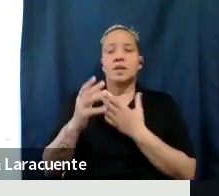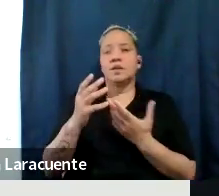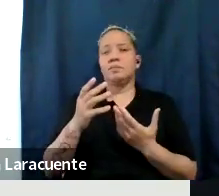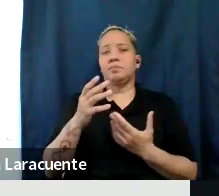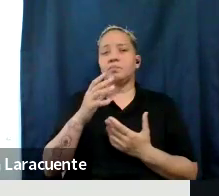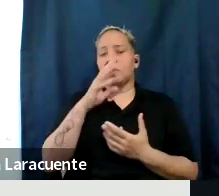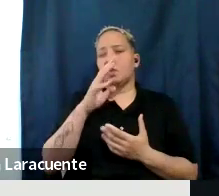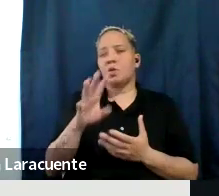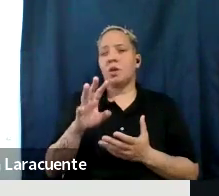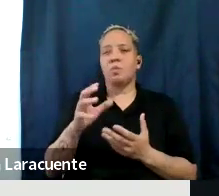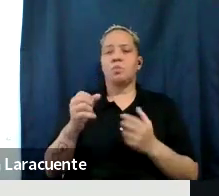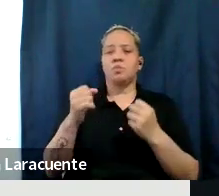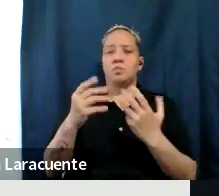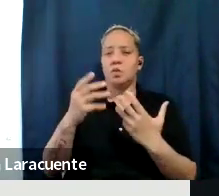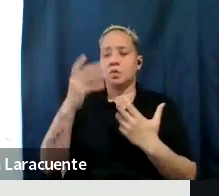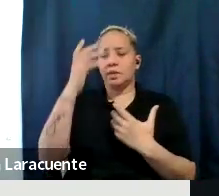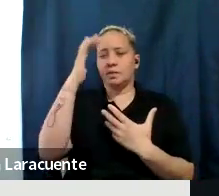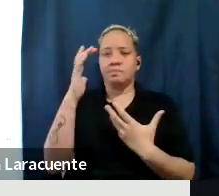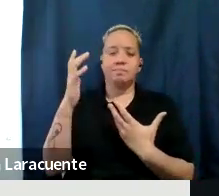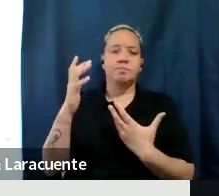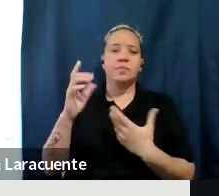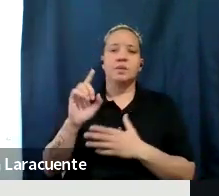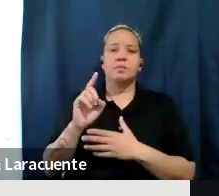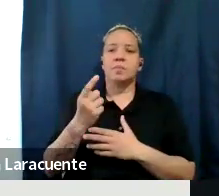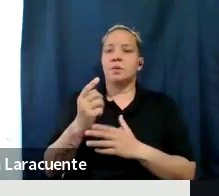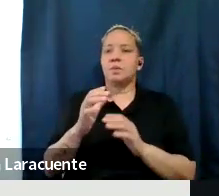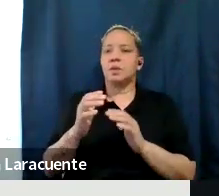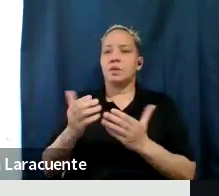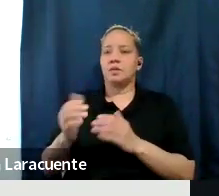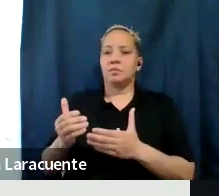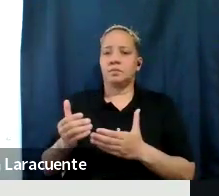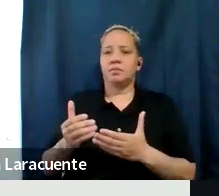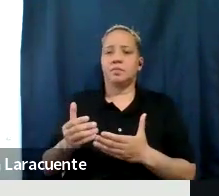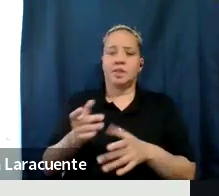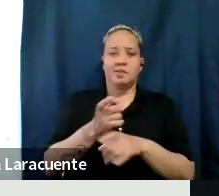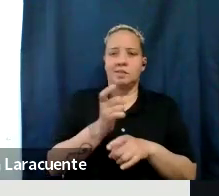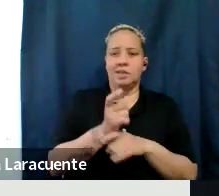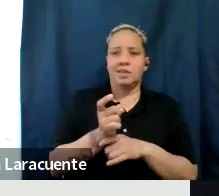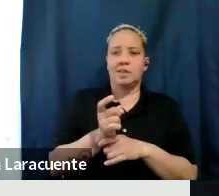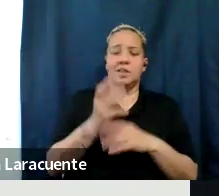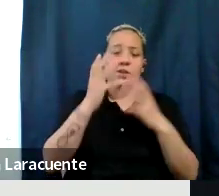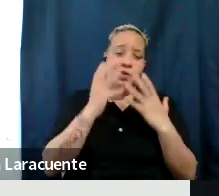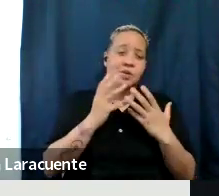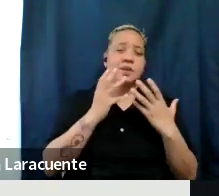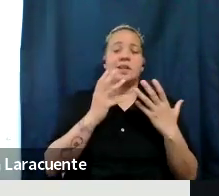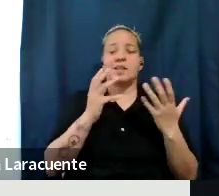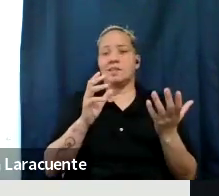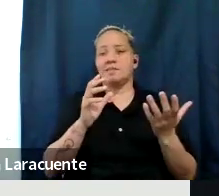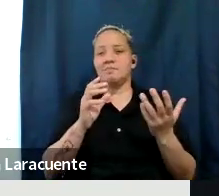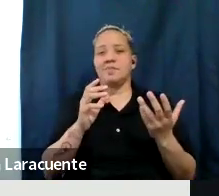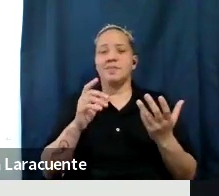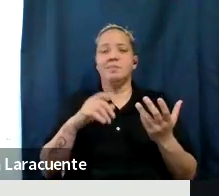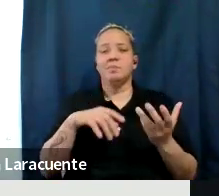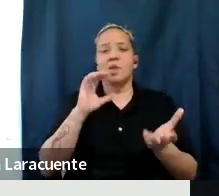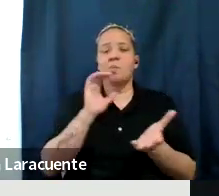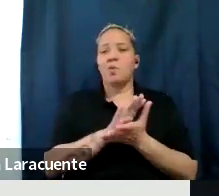primera categoría que, lo diré ahora en clave de broma, que tuvo la desgracia de ser la esposa de Juan Ramón